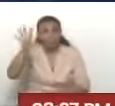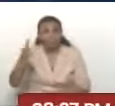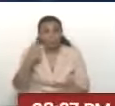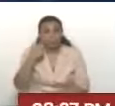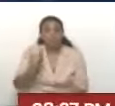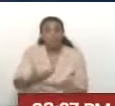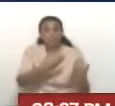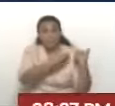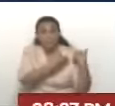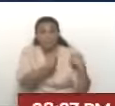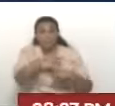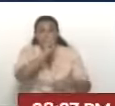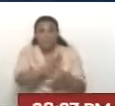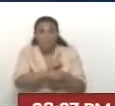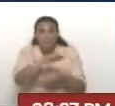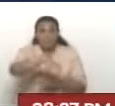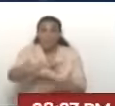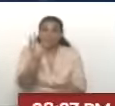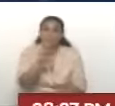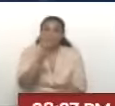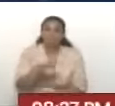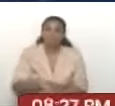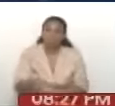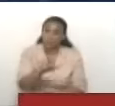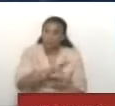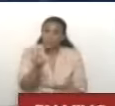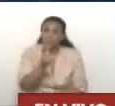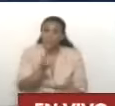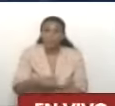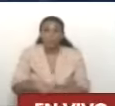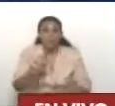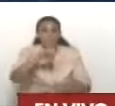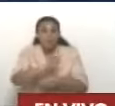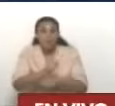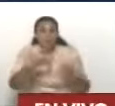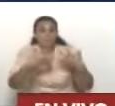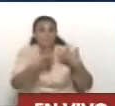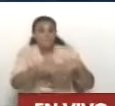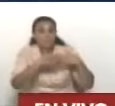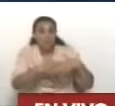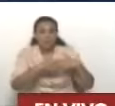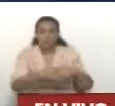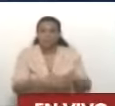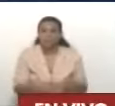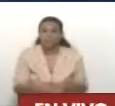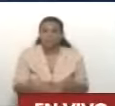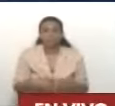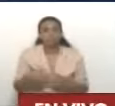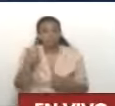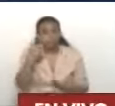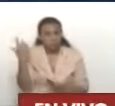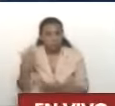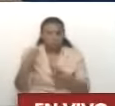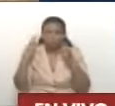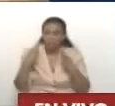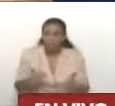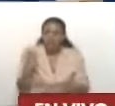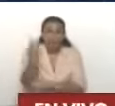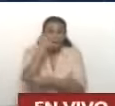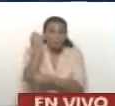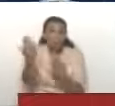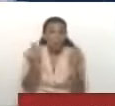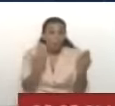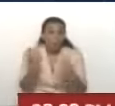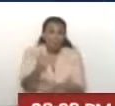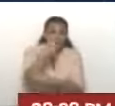puesto la tarea. ¿La primera del país? Una de las primeras del país, así es, presidente. Una de las primeras. Sí, la primera. Le gana a la de Apure, que yo le fui. Le gana a la de Apure, que lo diga